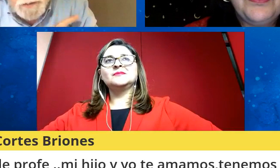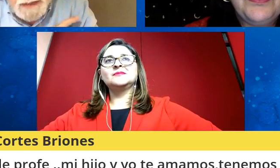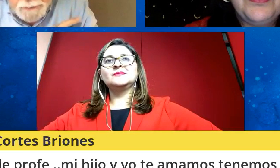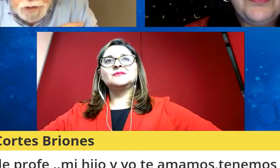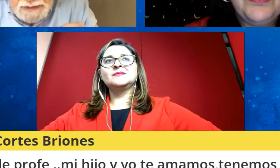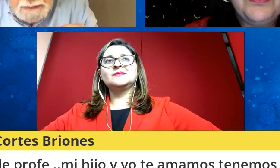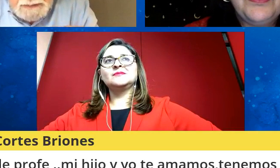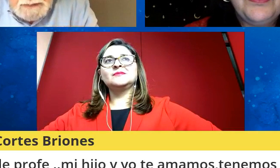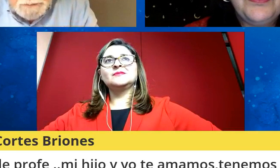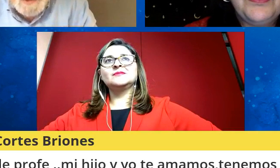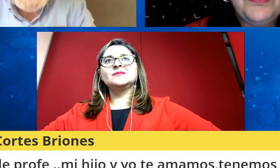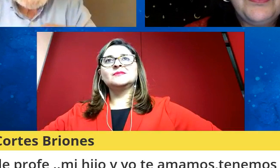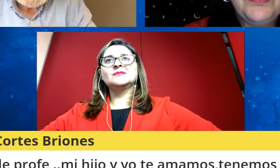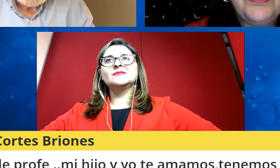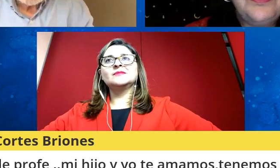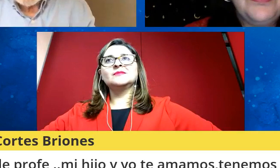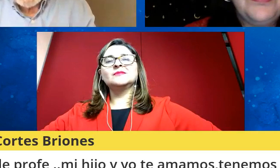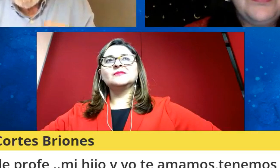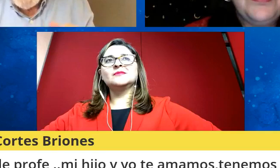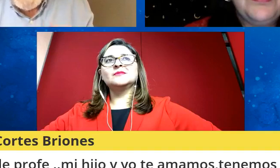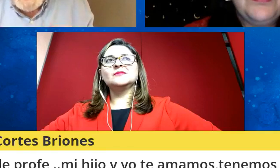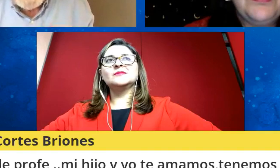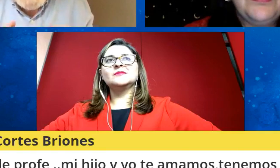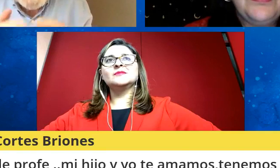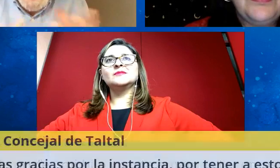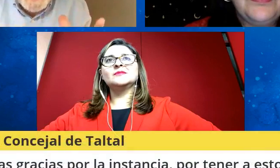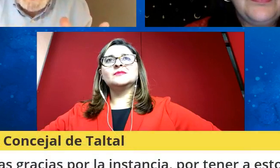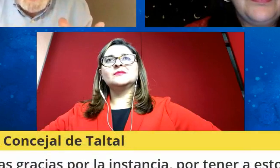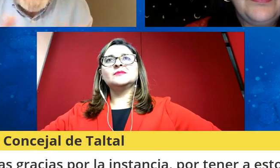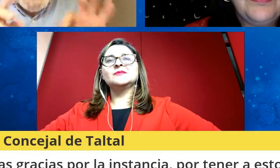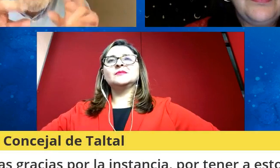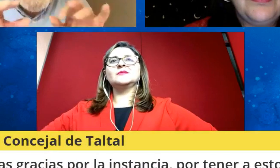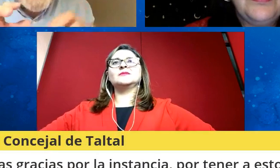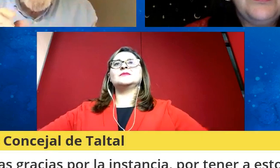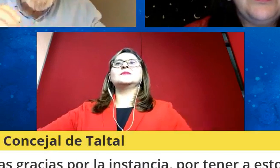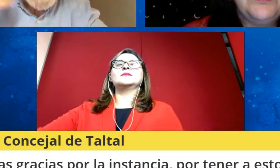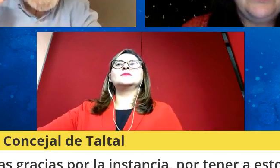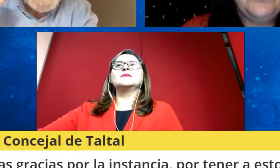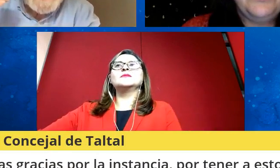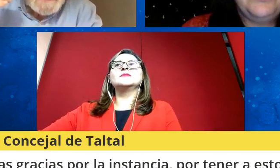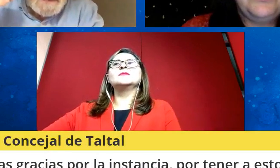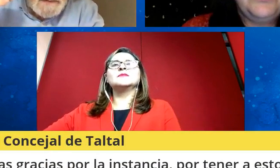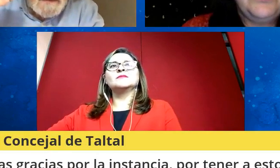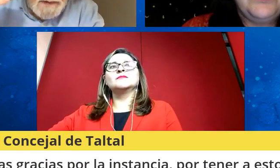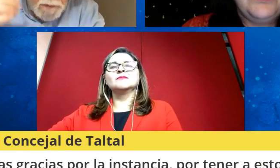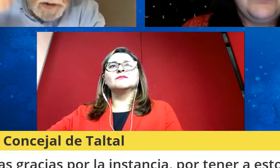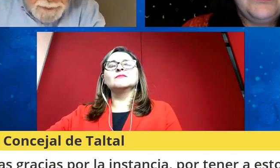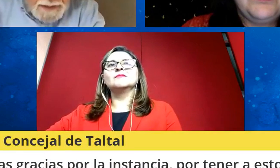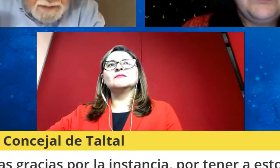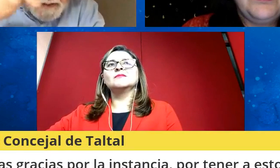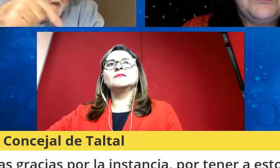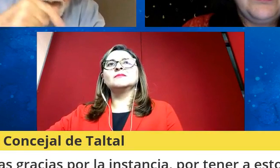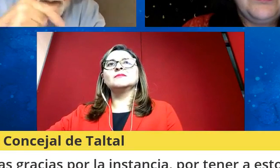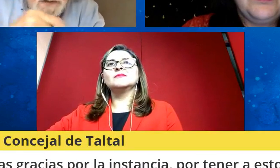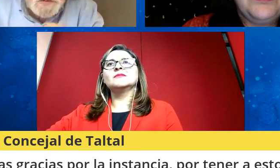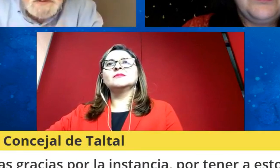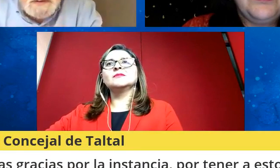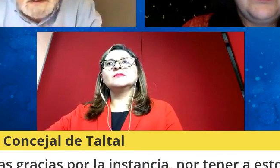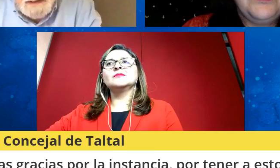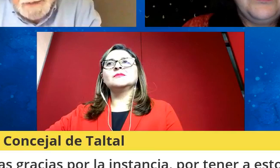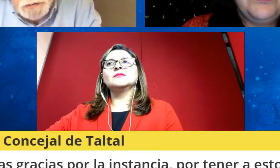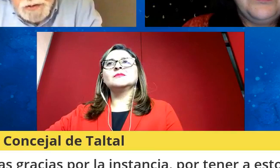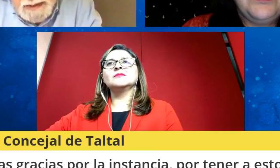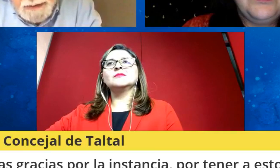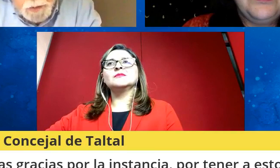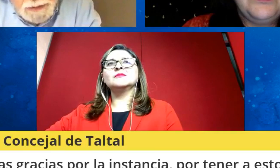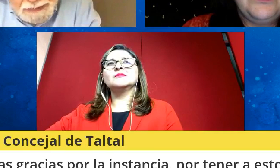funcionar en forma remota, porque en realidad los observatorios no están pensados para que alguien los opere remotamente sin que haya